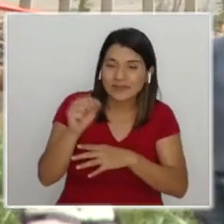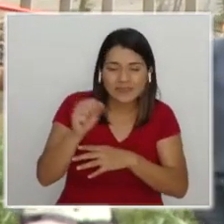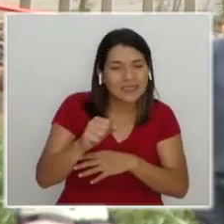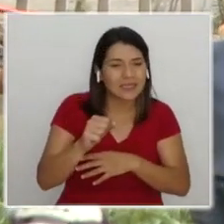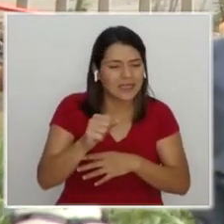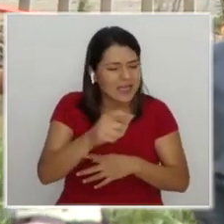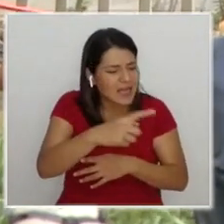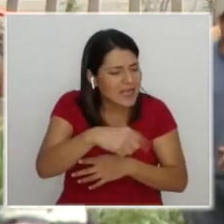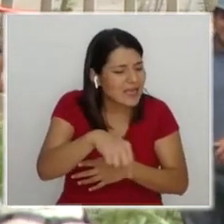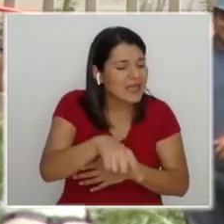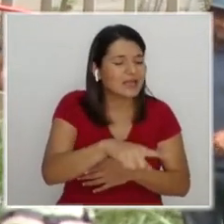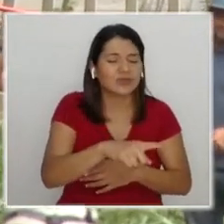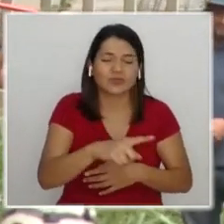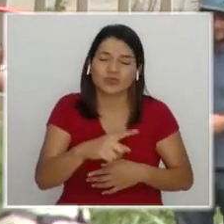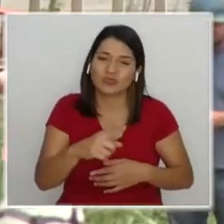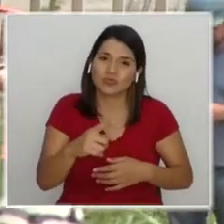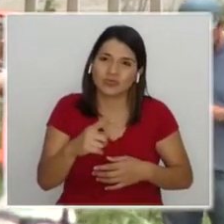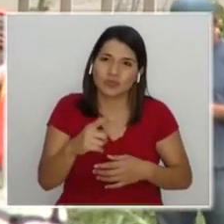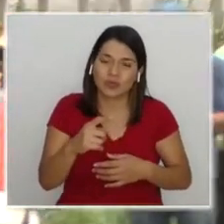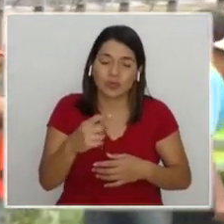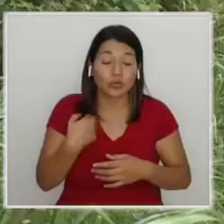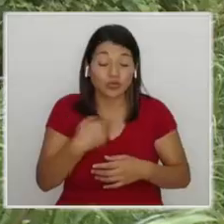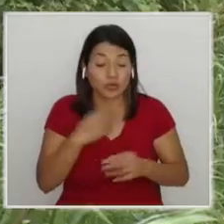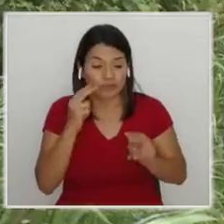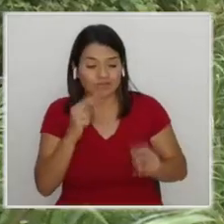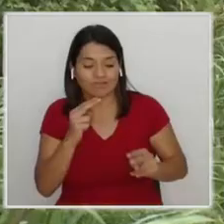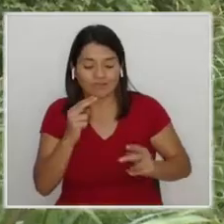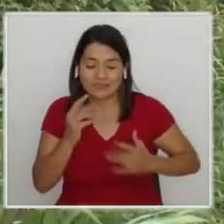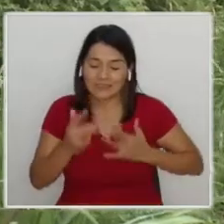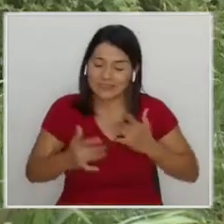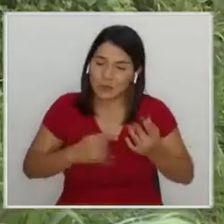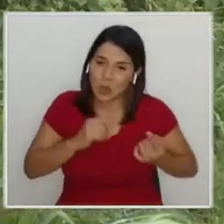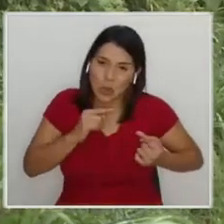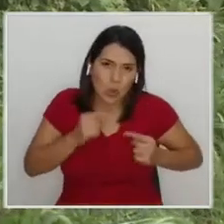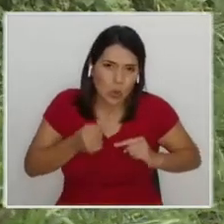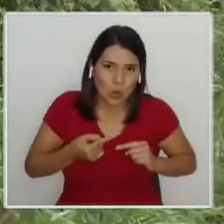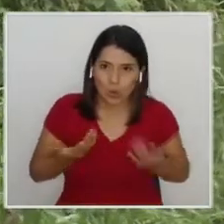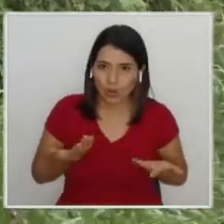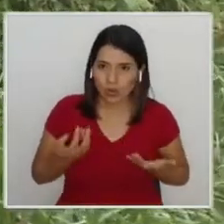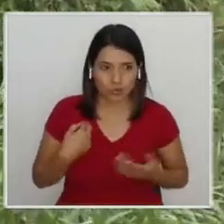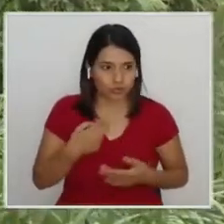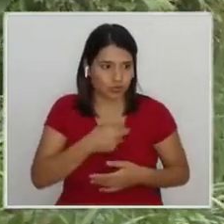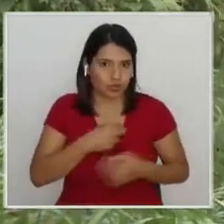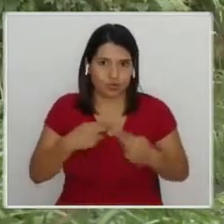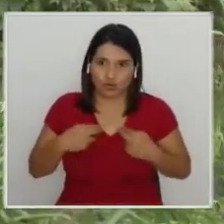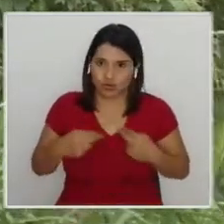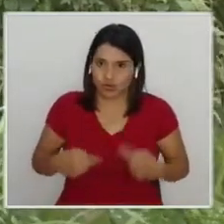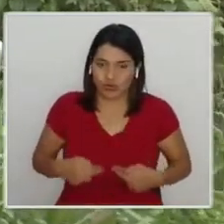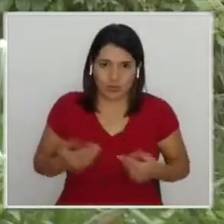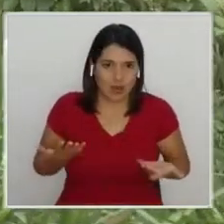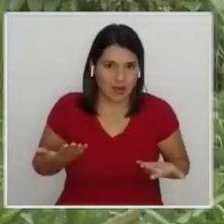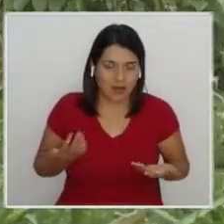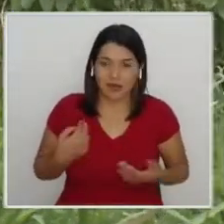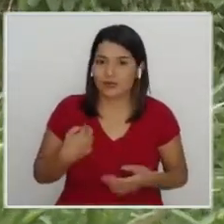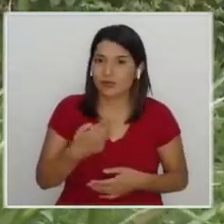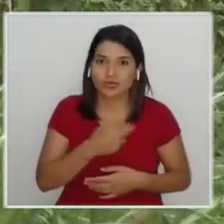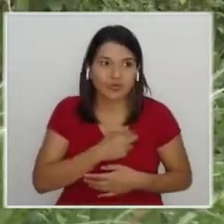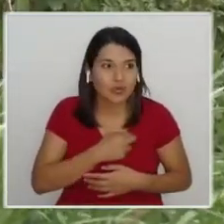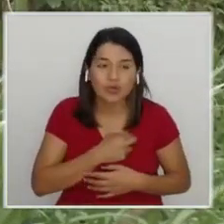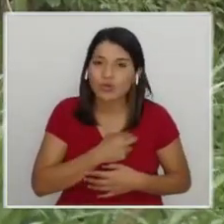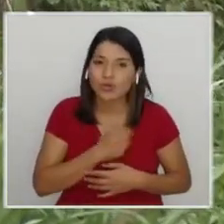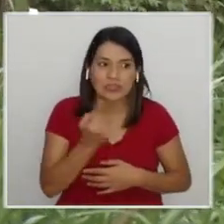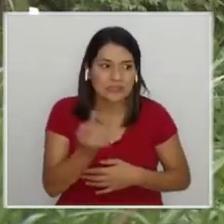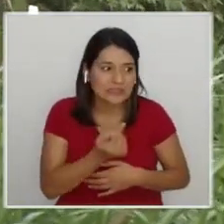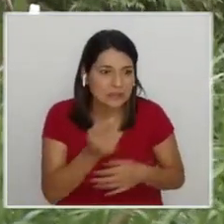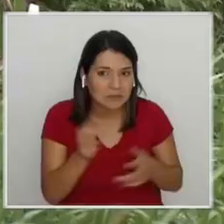embarga porque en el momento nosotros somos seres sintientes, somos seres que no dejamos de percibir el entorno